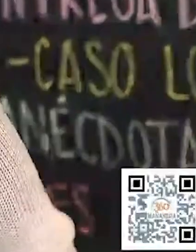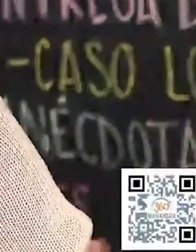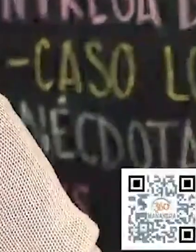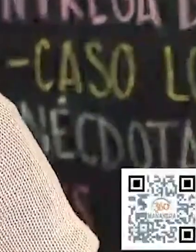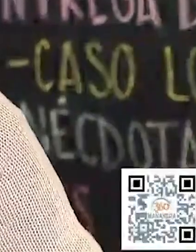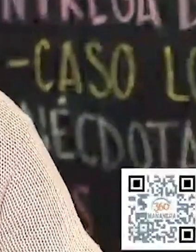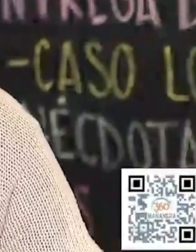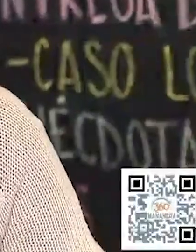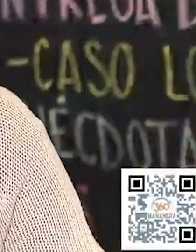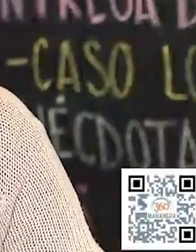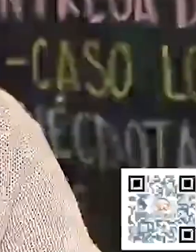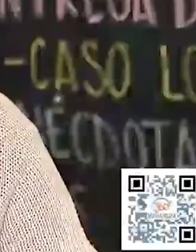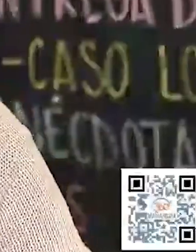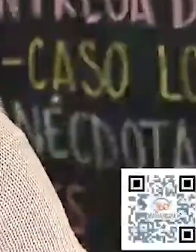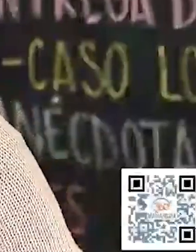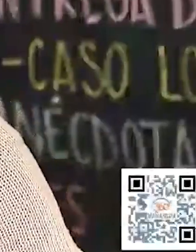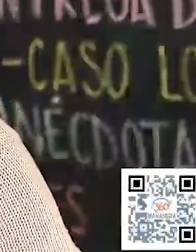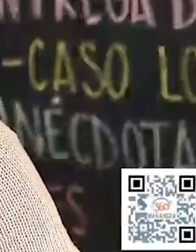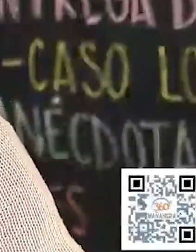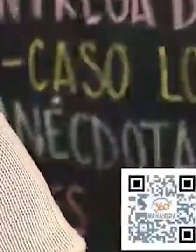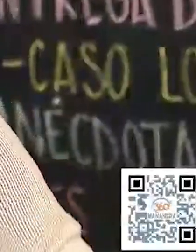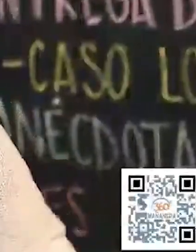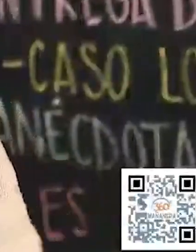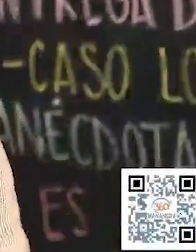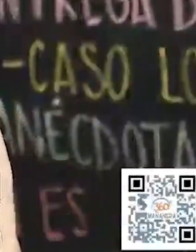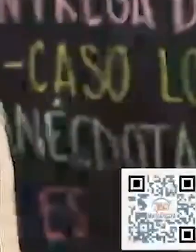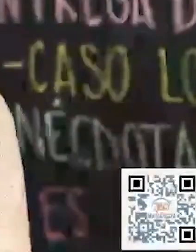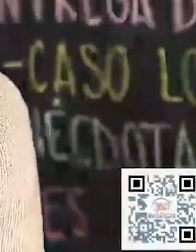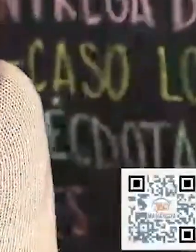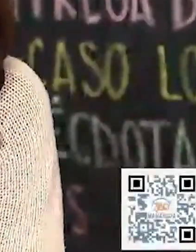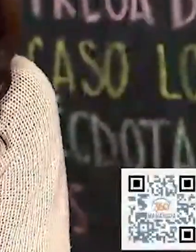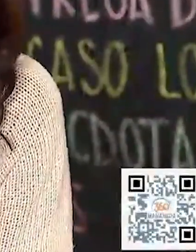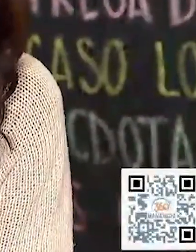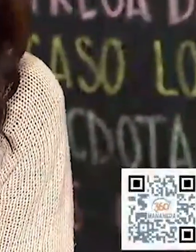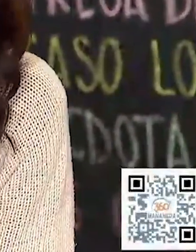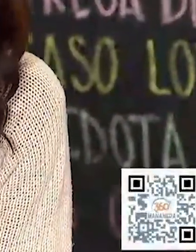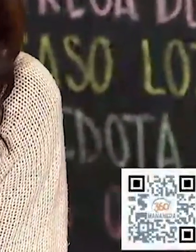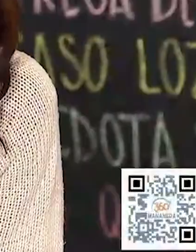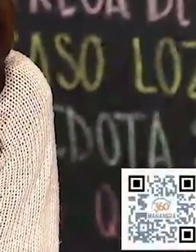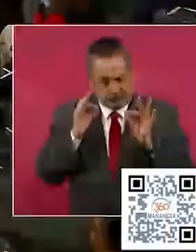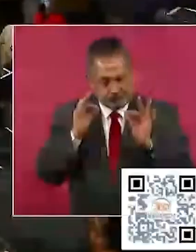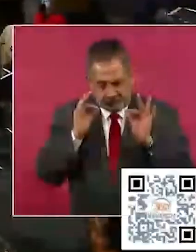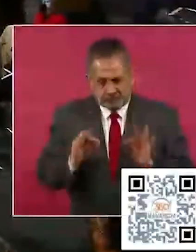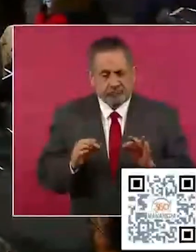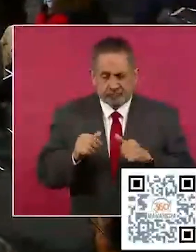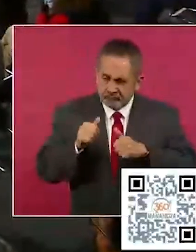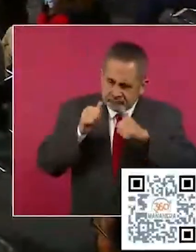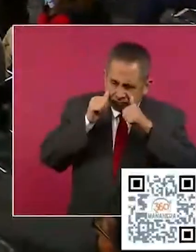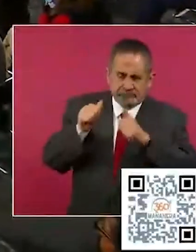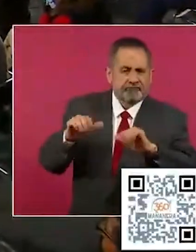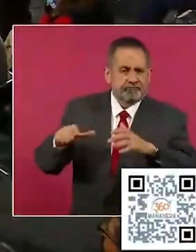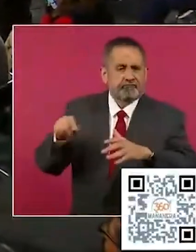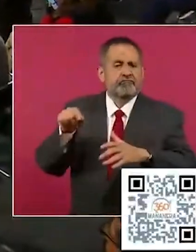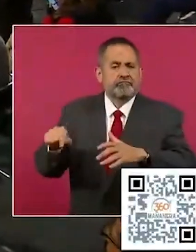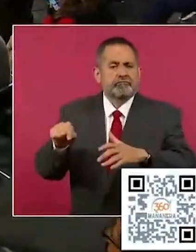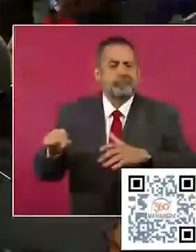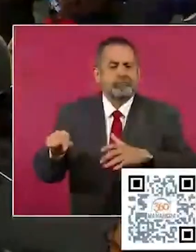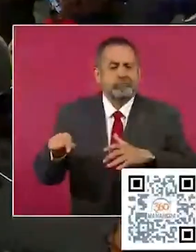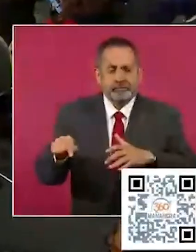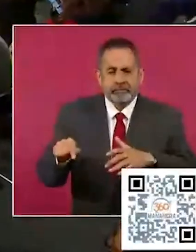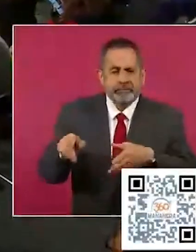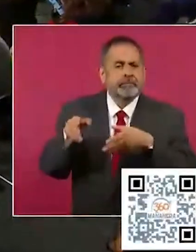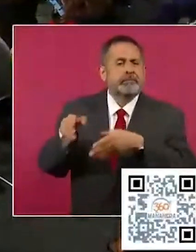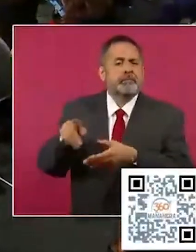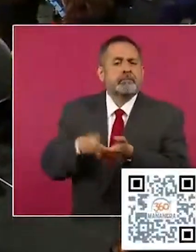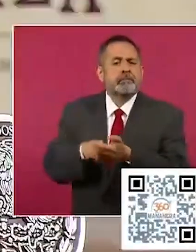hace extensivo esto también a los trabajadores de la salud vamos a ver parte de lo que se explicó de aplicarnos